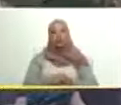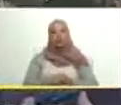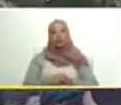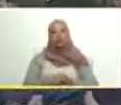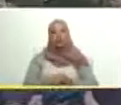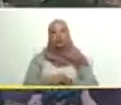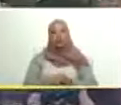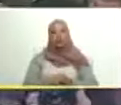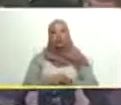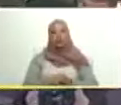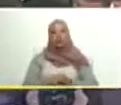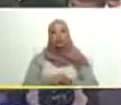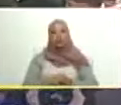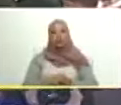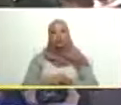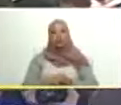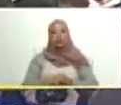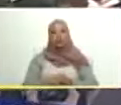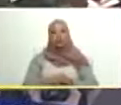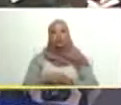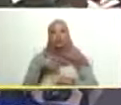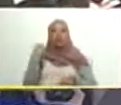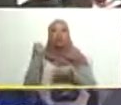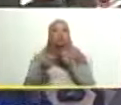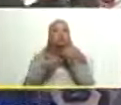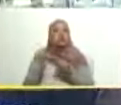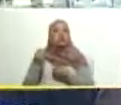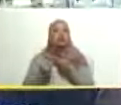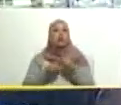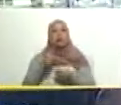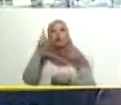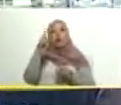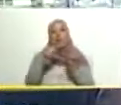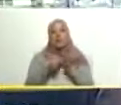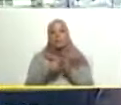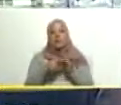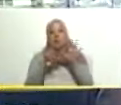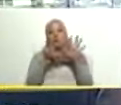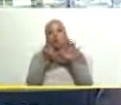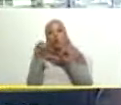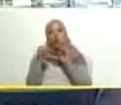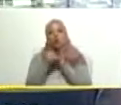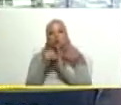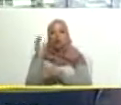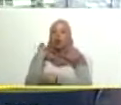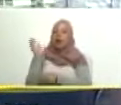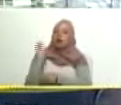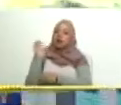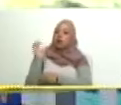Y se hicieron más de 1.800 asambleas,